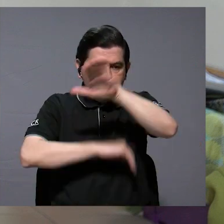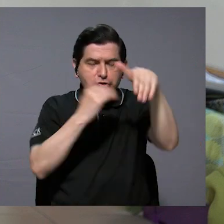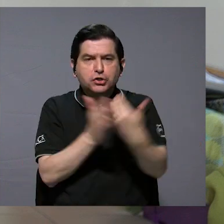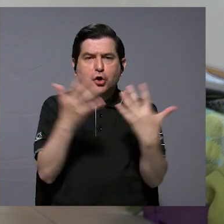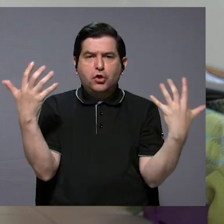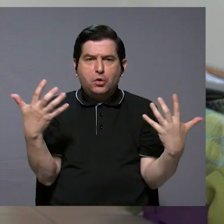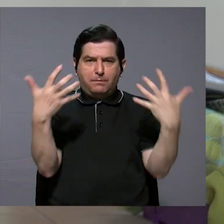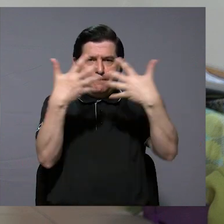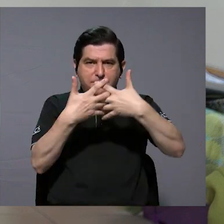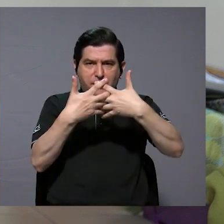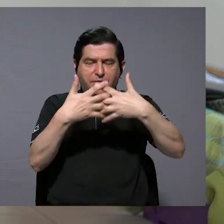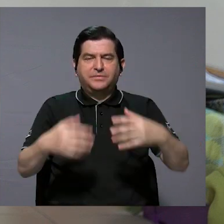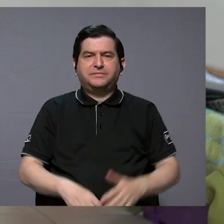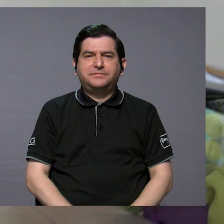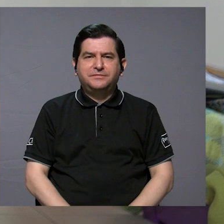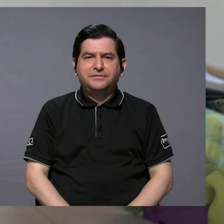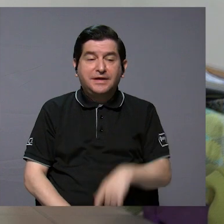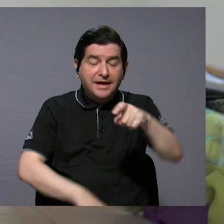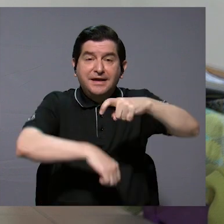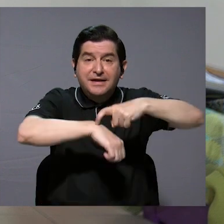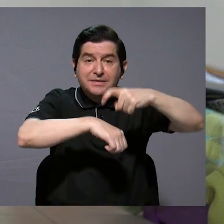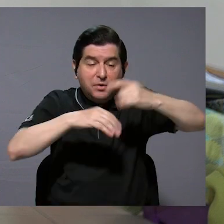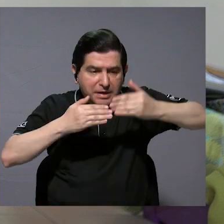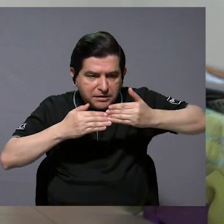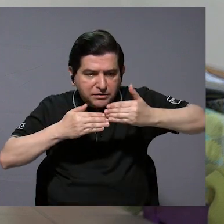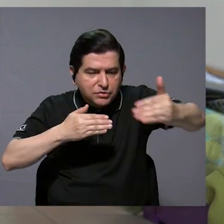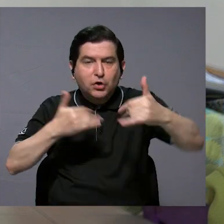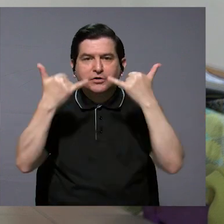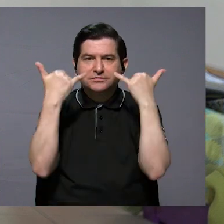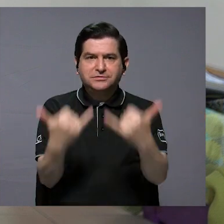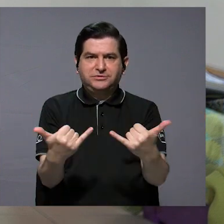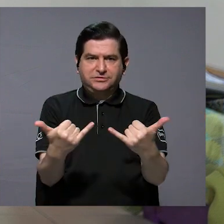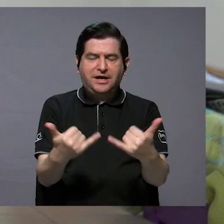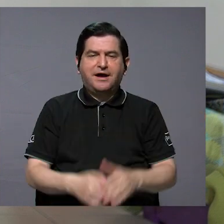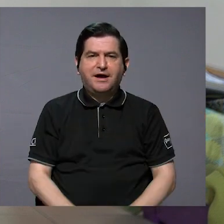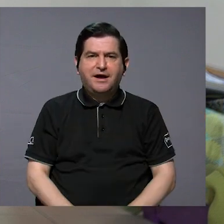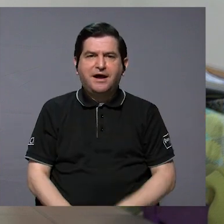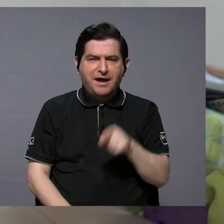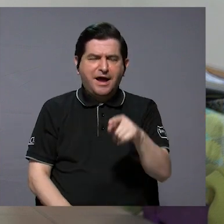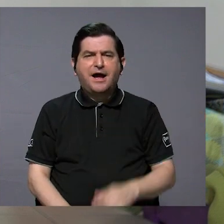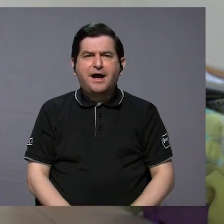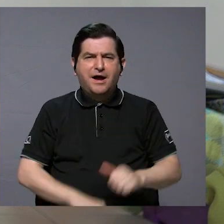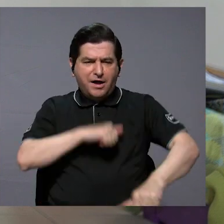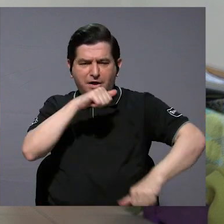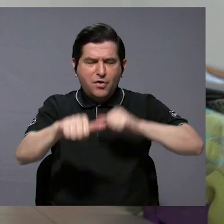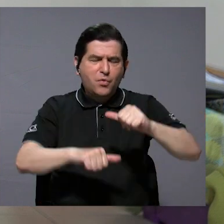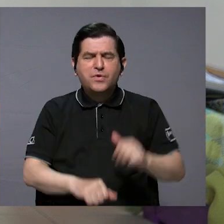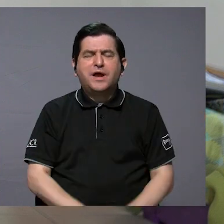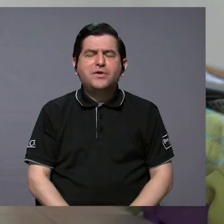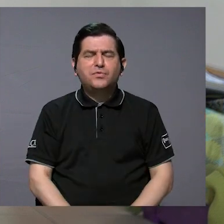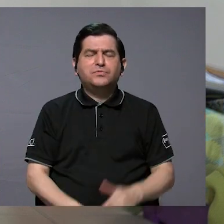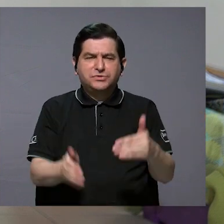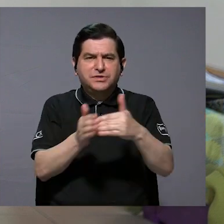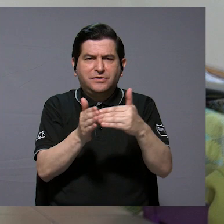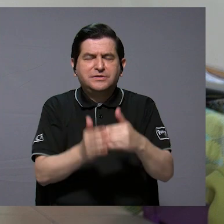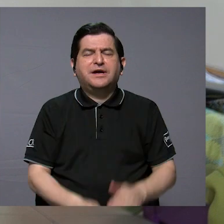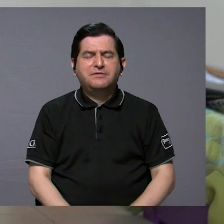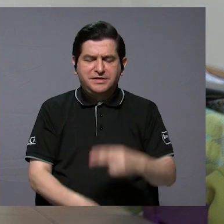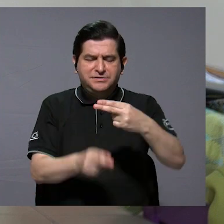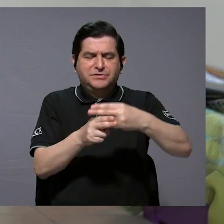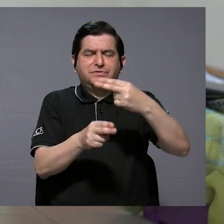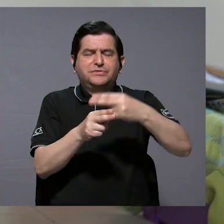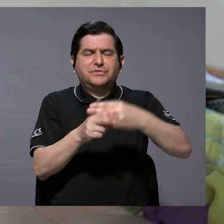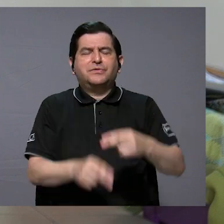en donde para mí como que todo calzó. Y a partir de ese momento ya era una reivindicación más en mi vida